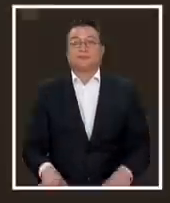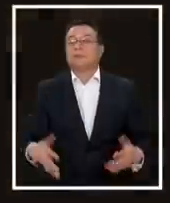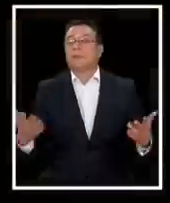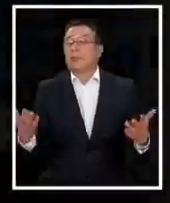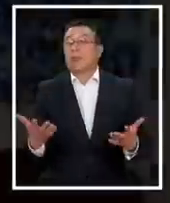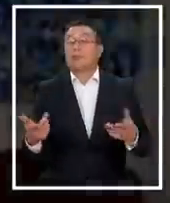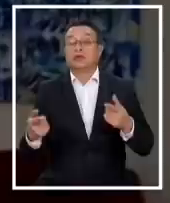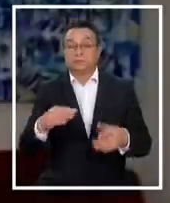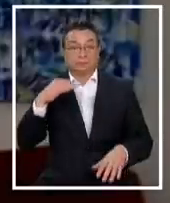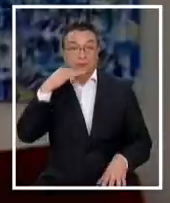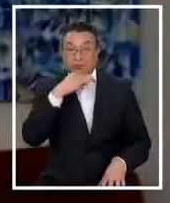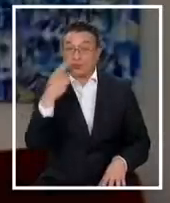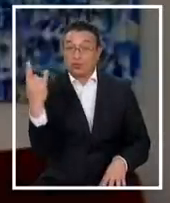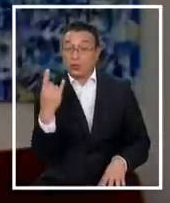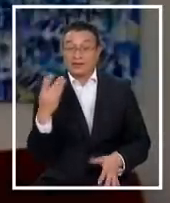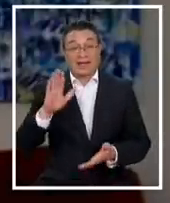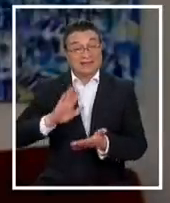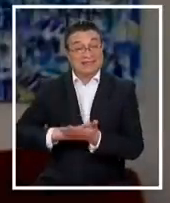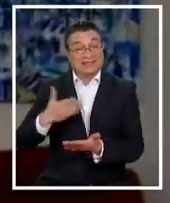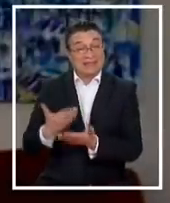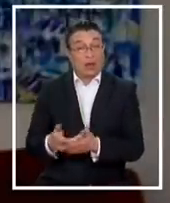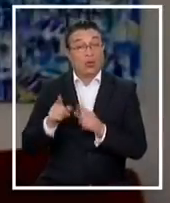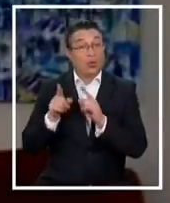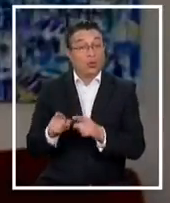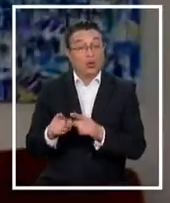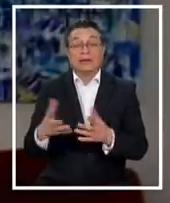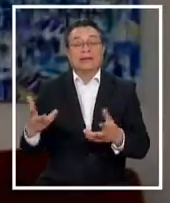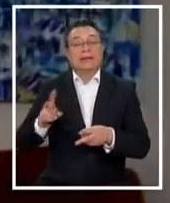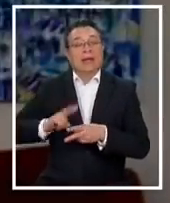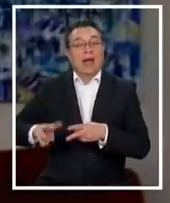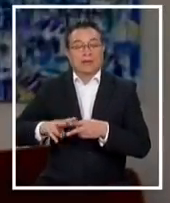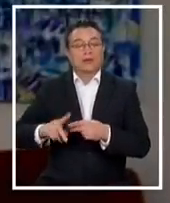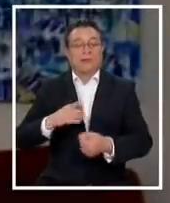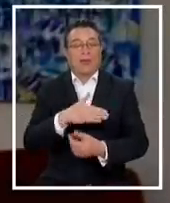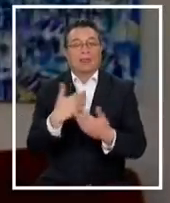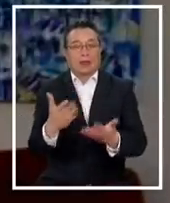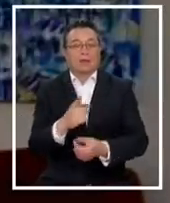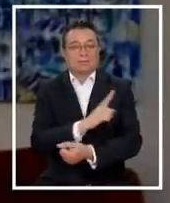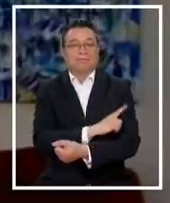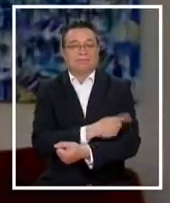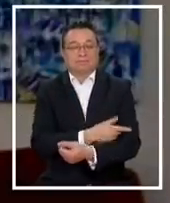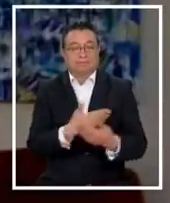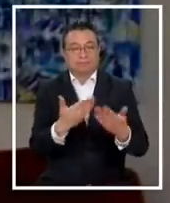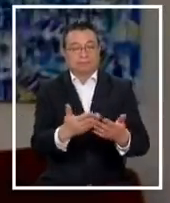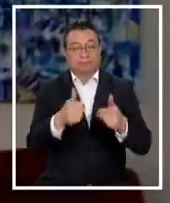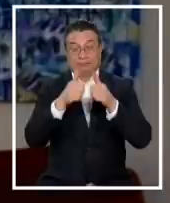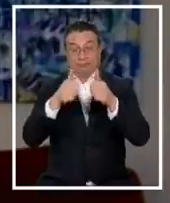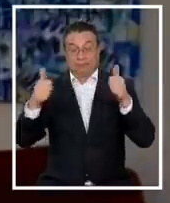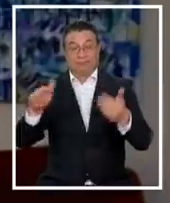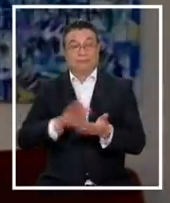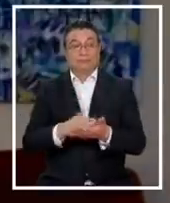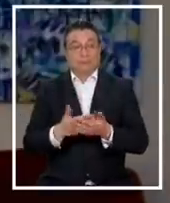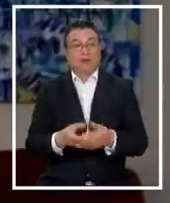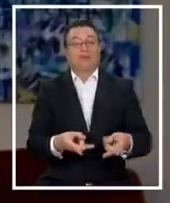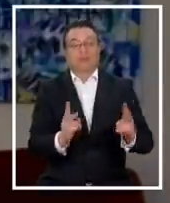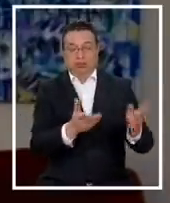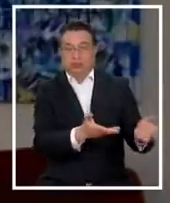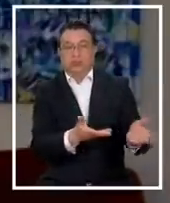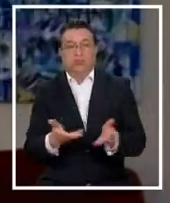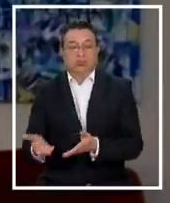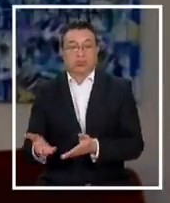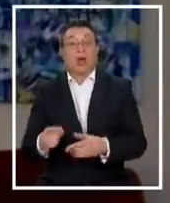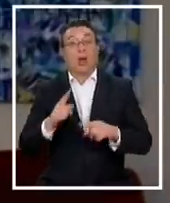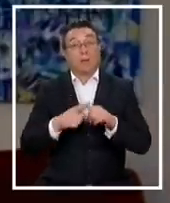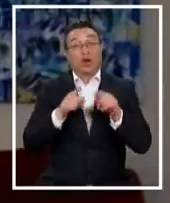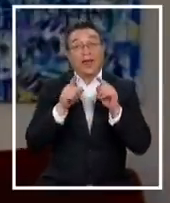Básicamente lo que la emergencia sanitaria hace es que faculta a la autoridad sanitaria para hacerlo. Por lo tanto,